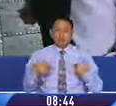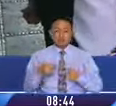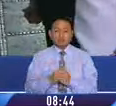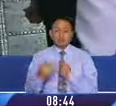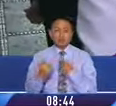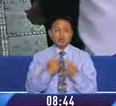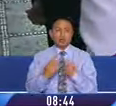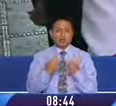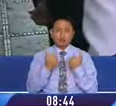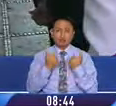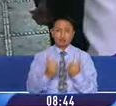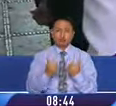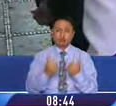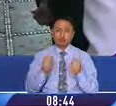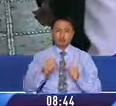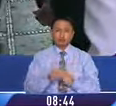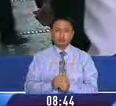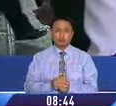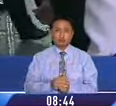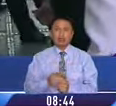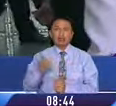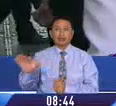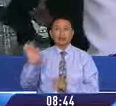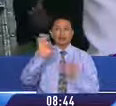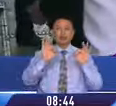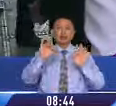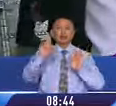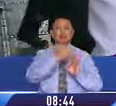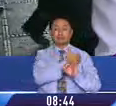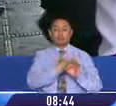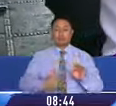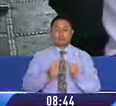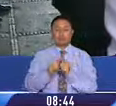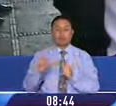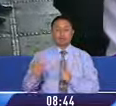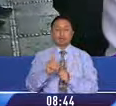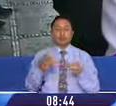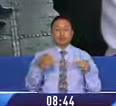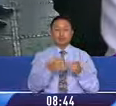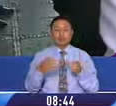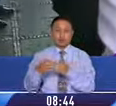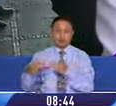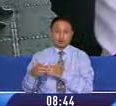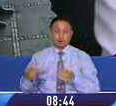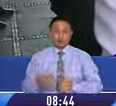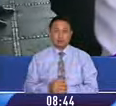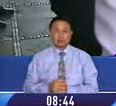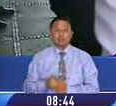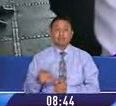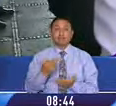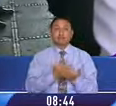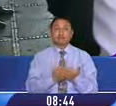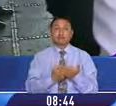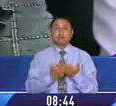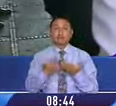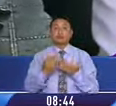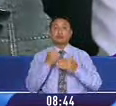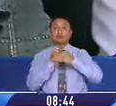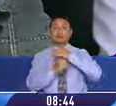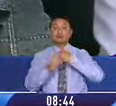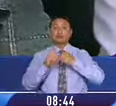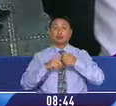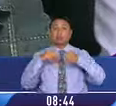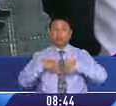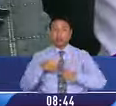diálogos han sido muy fructíferos, sobre todo para elegir a los presidentes de cada una de las comisiones municipales. La reunión con el Metro de Quito será a las